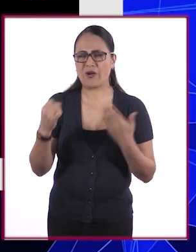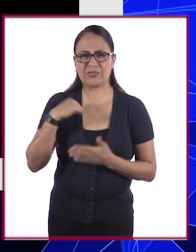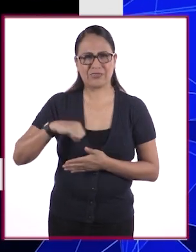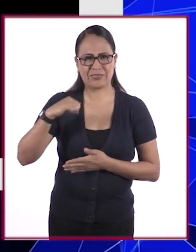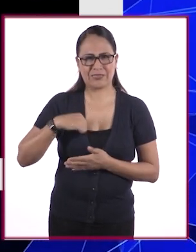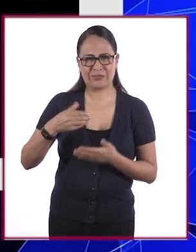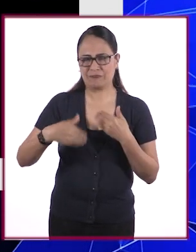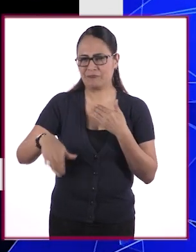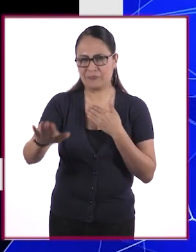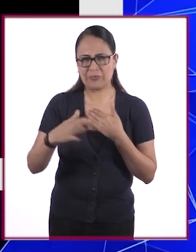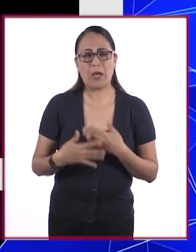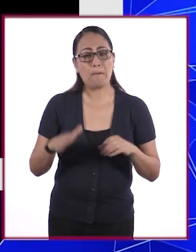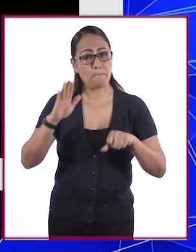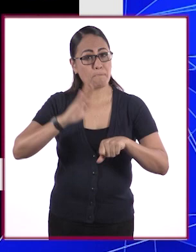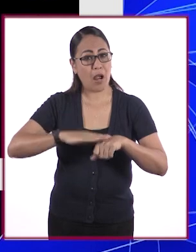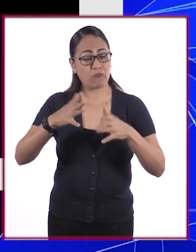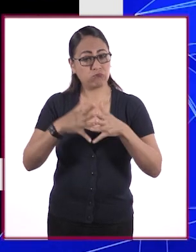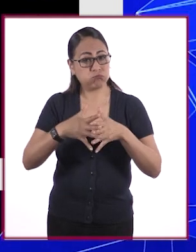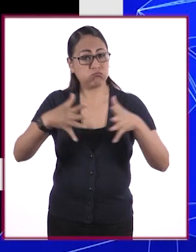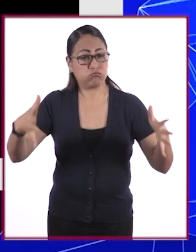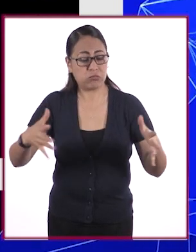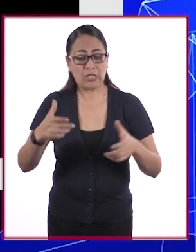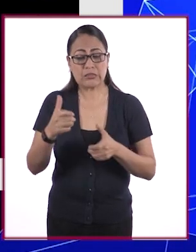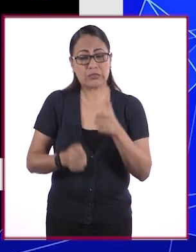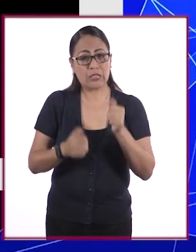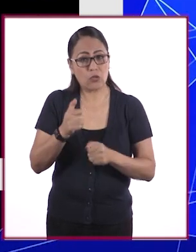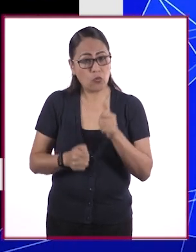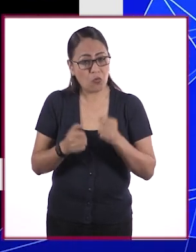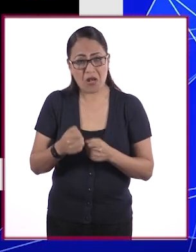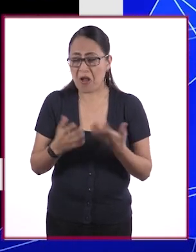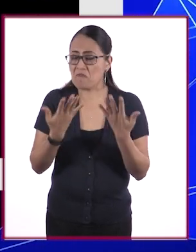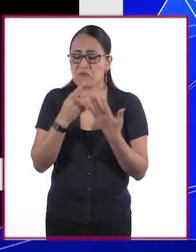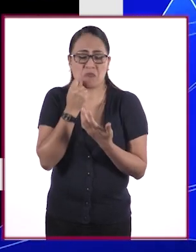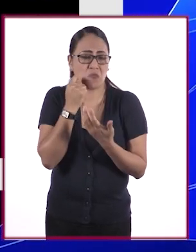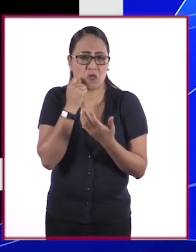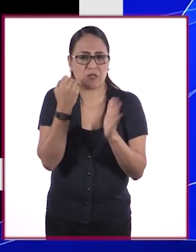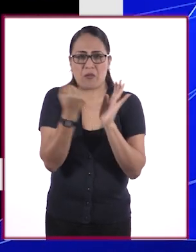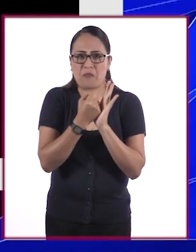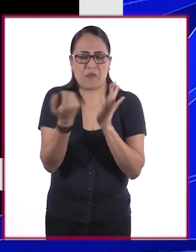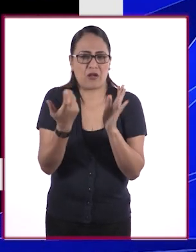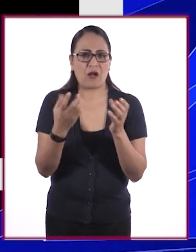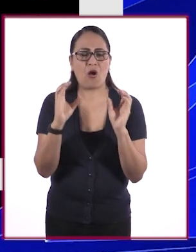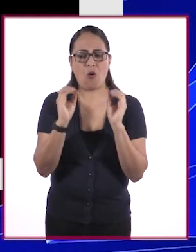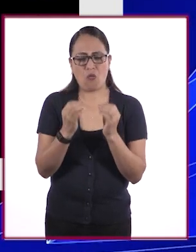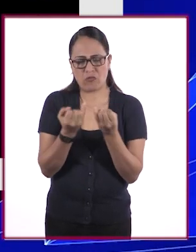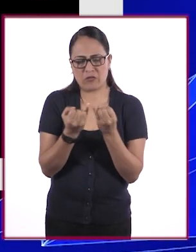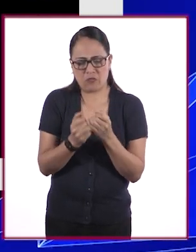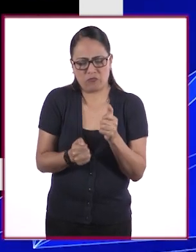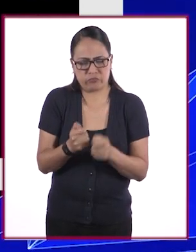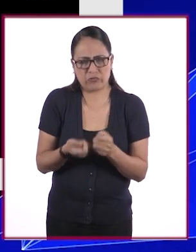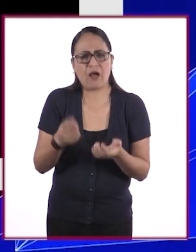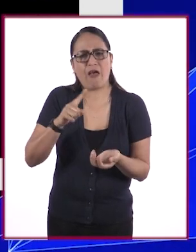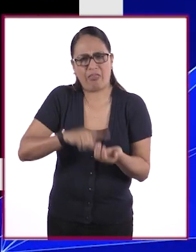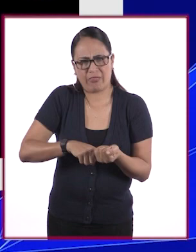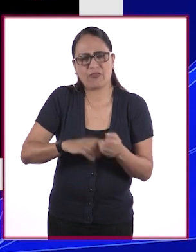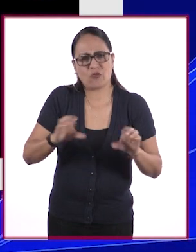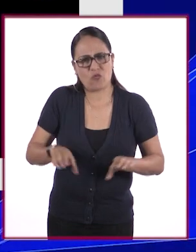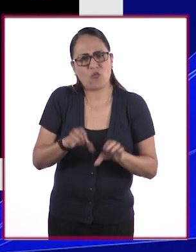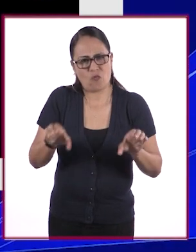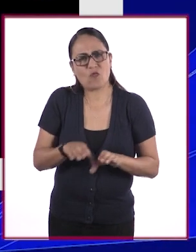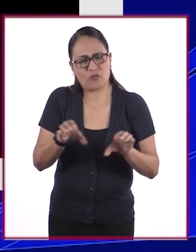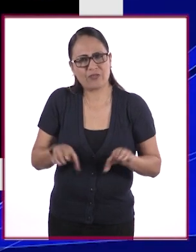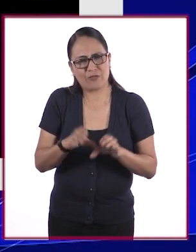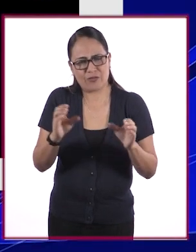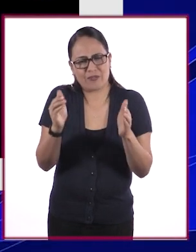diría que en este siglo tenemos ya la explosión mayor, porque ya cualquier celular, cualquier pequeño dispositivo tiene